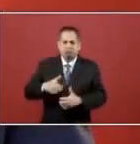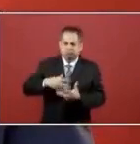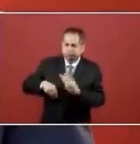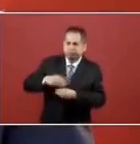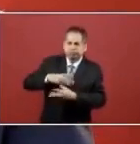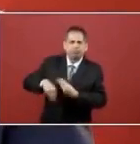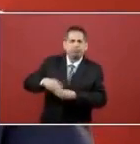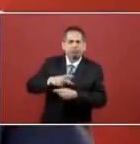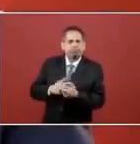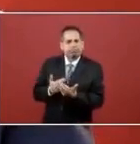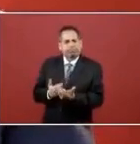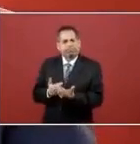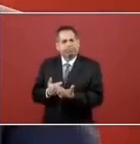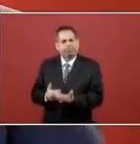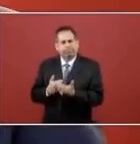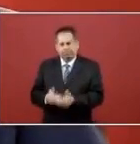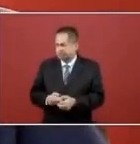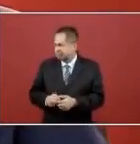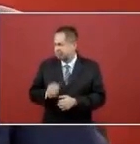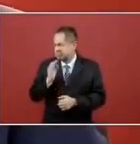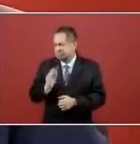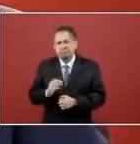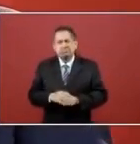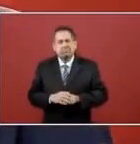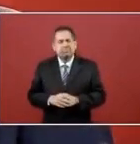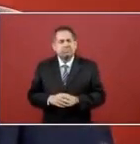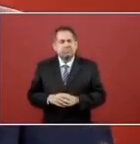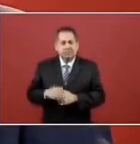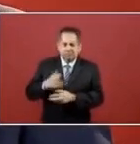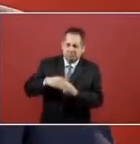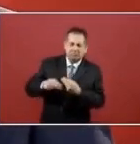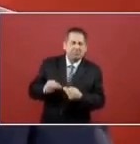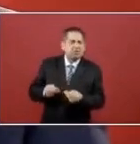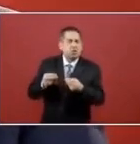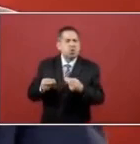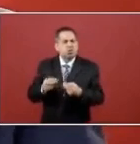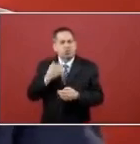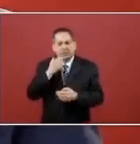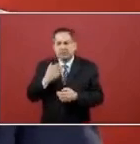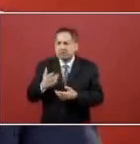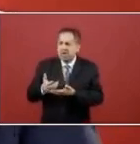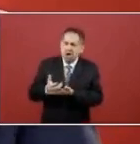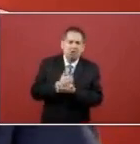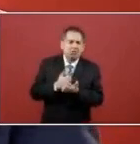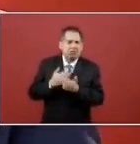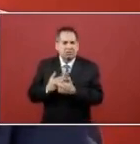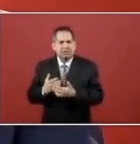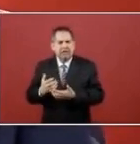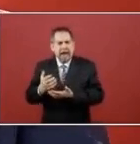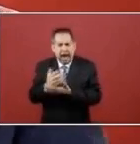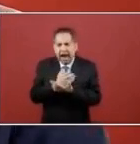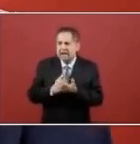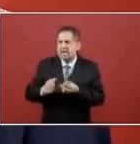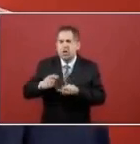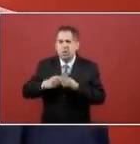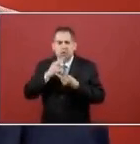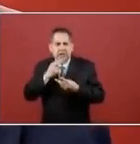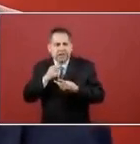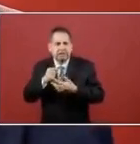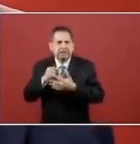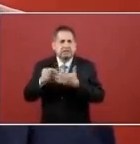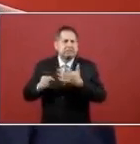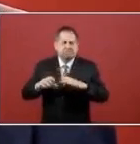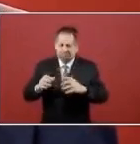productiva. Una empresa que va a tener utilidades, que va a tener ganancias. Es